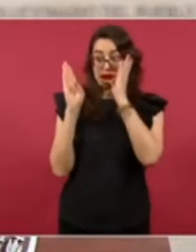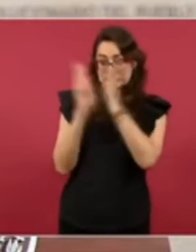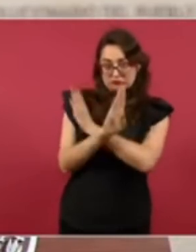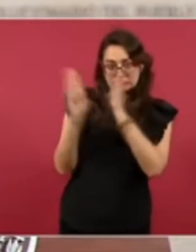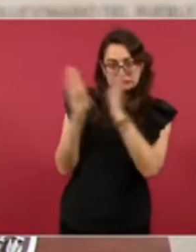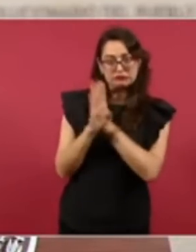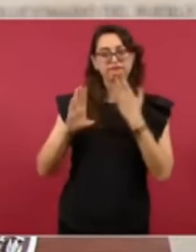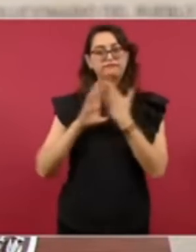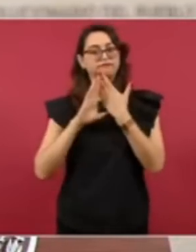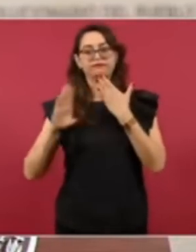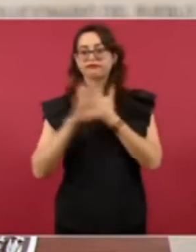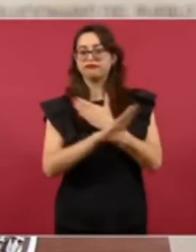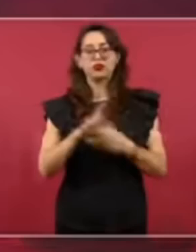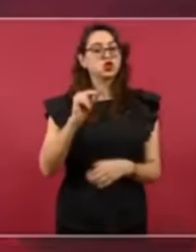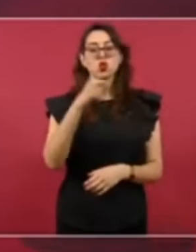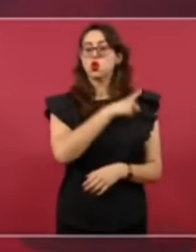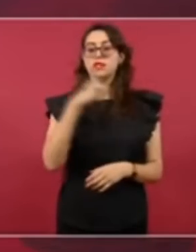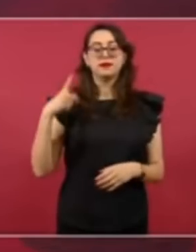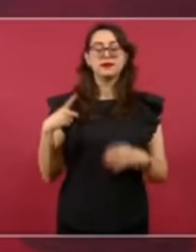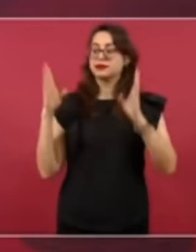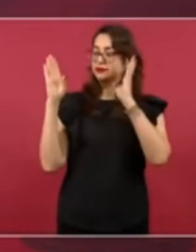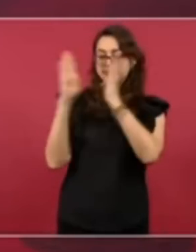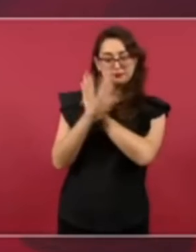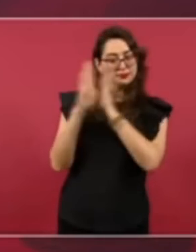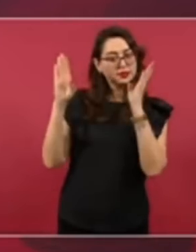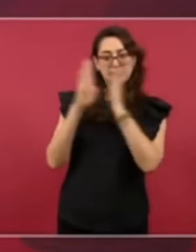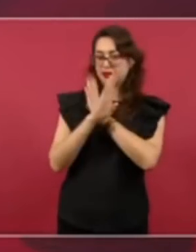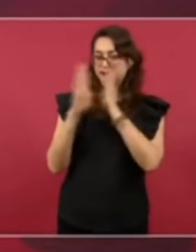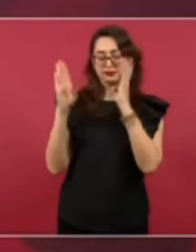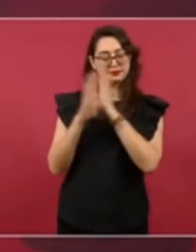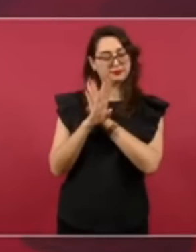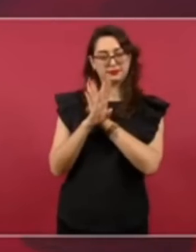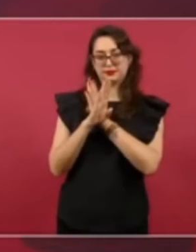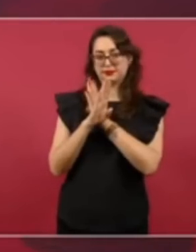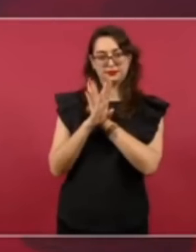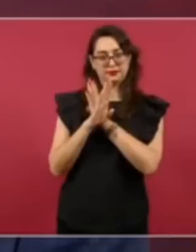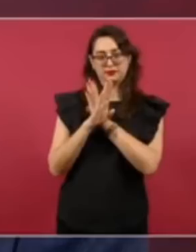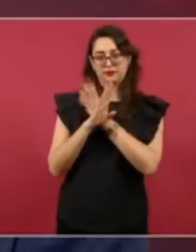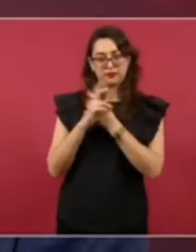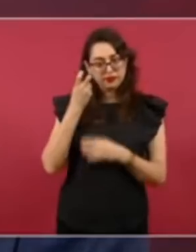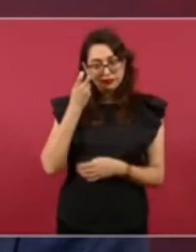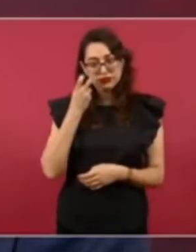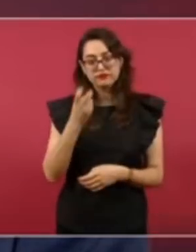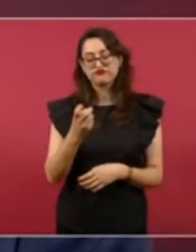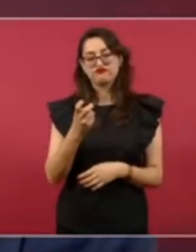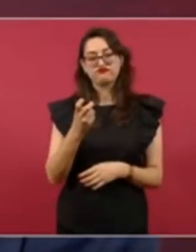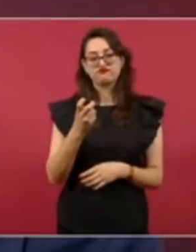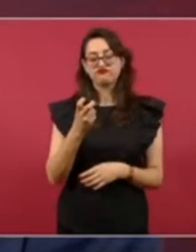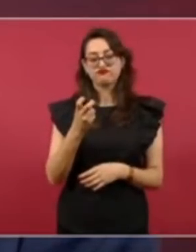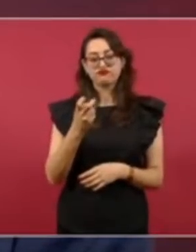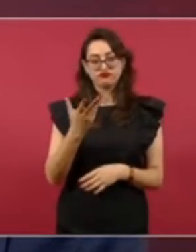era el plan B del presidente López Obrador. Pero también aclaró que siguen